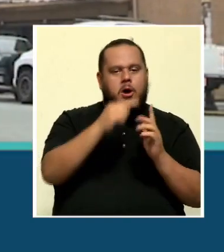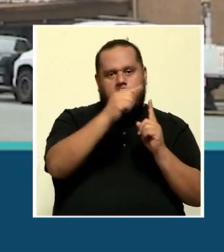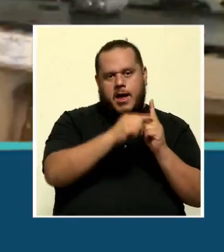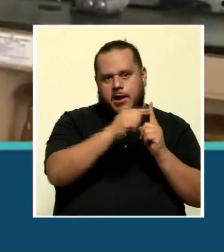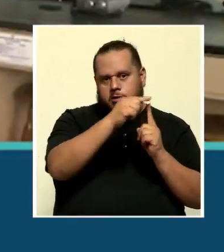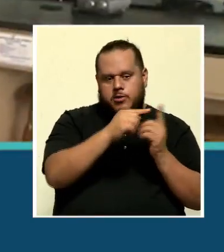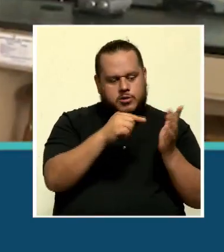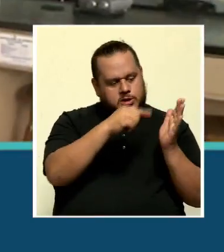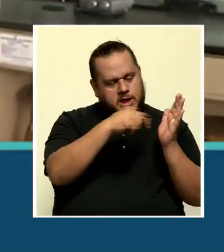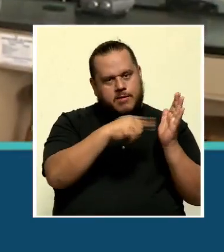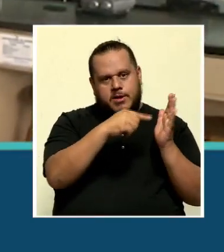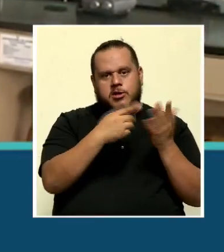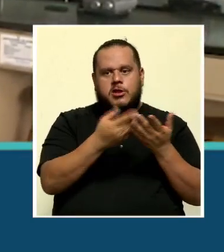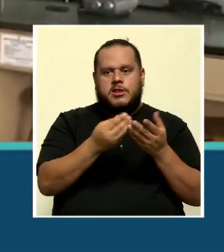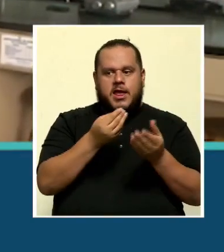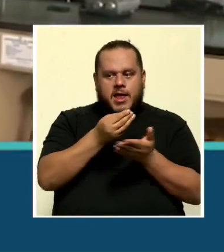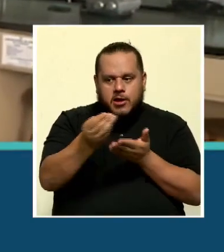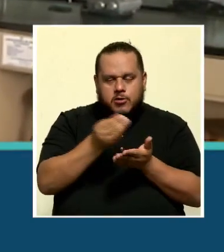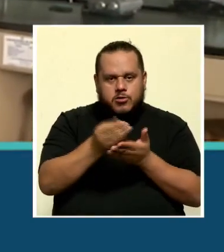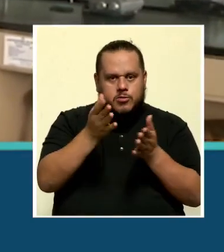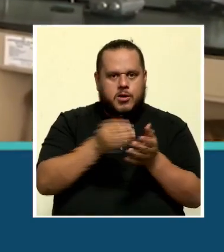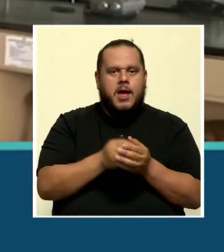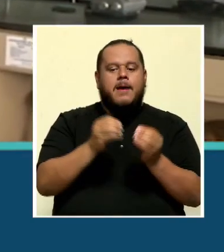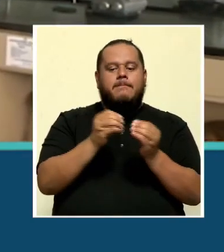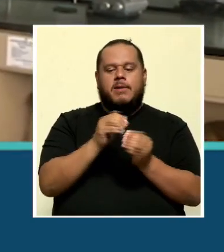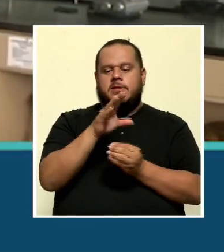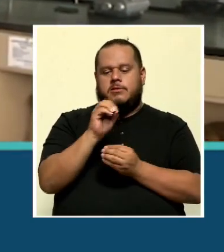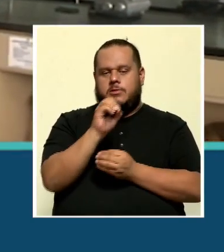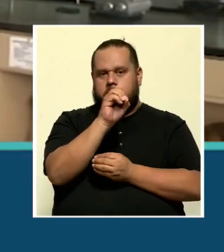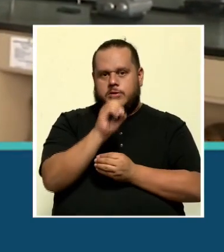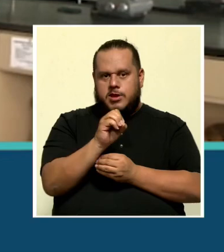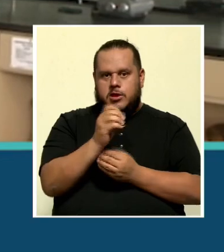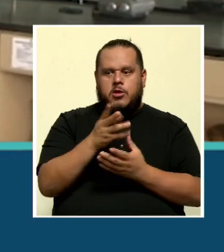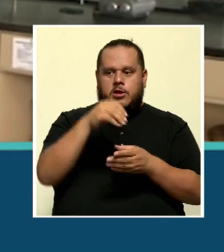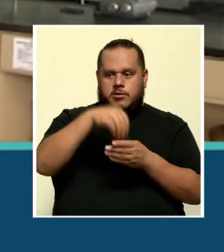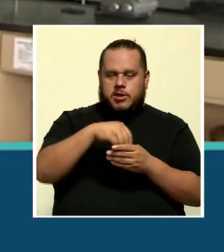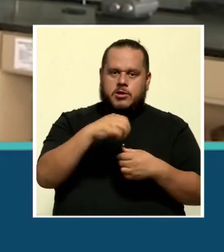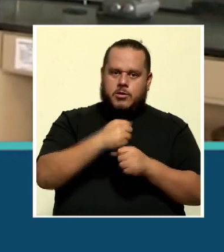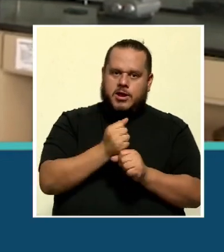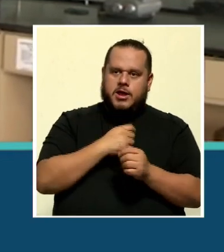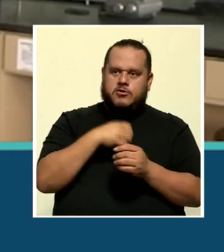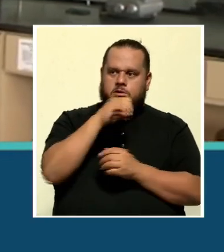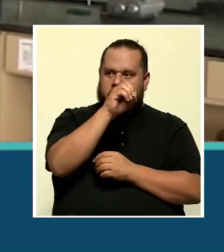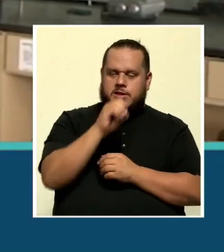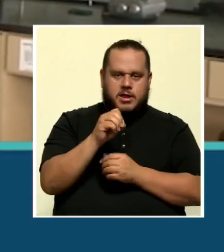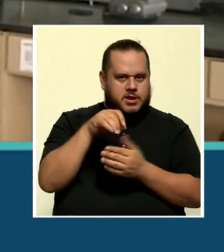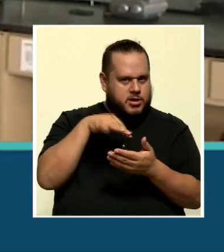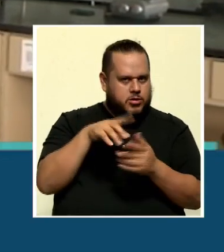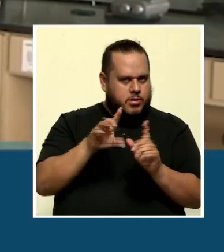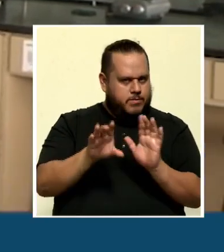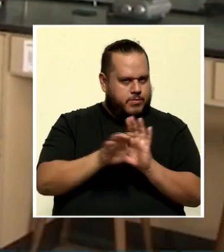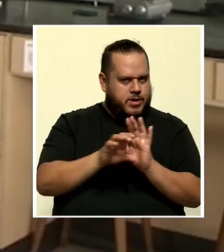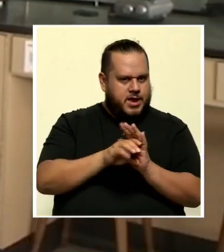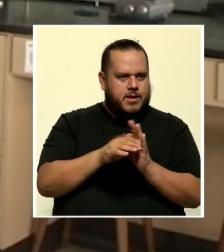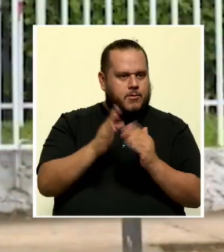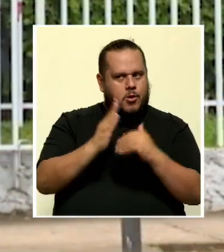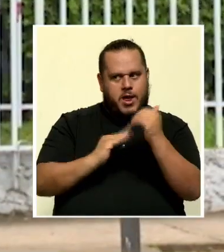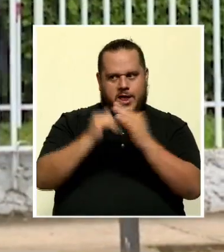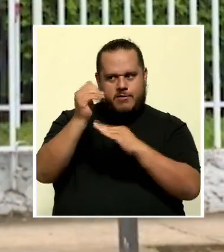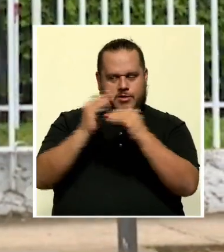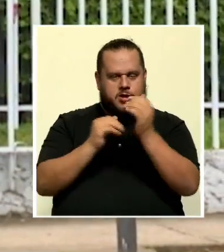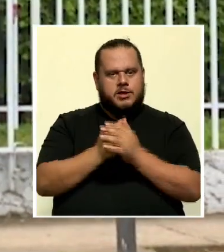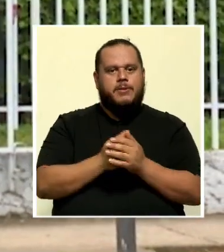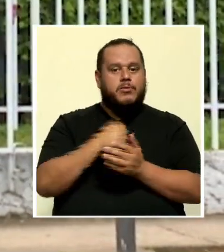consumidor, más el 50% de las inversiones que hubieran realizado las casas de estudio, por ejemplo, en infraestructura. Con